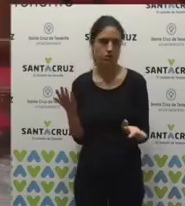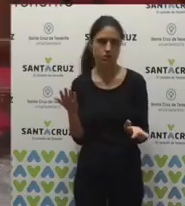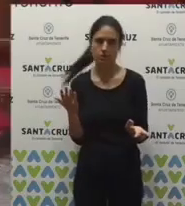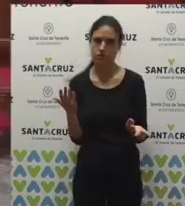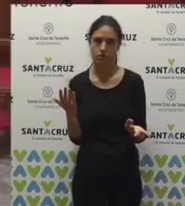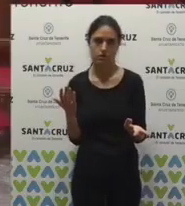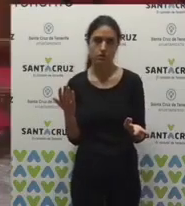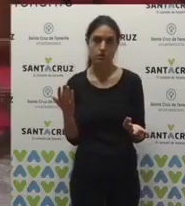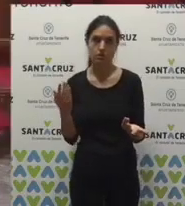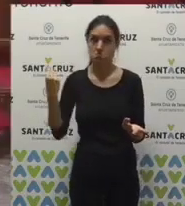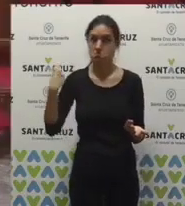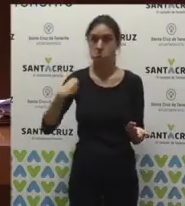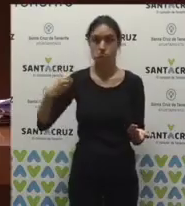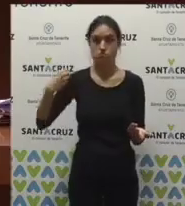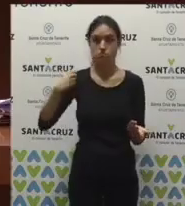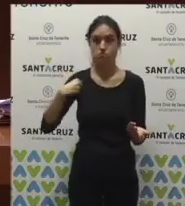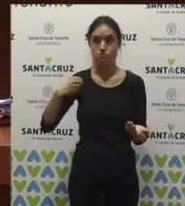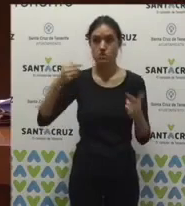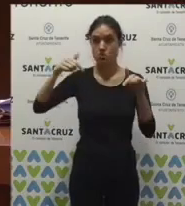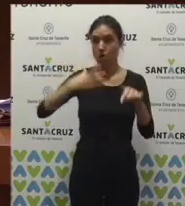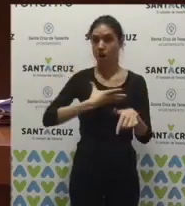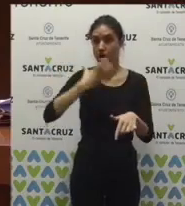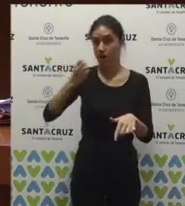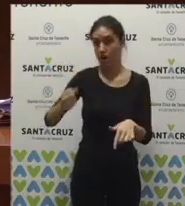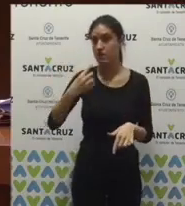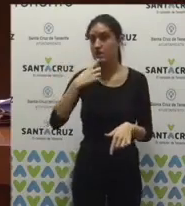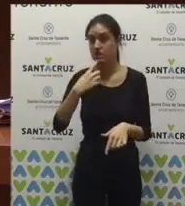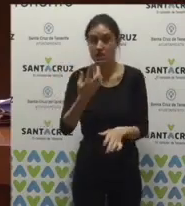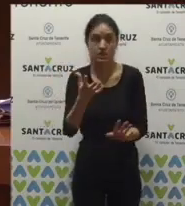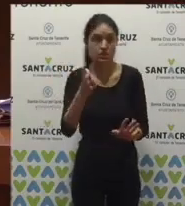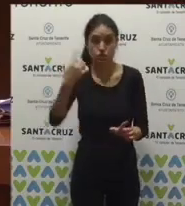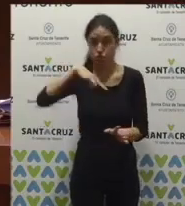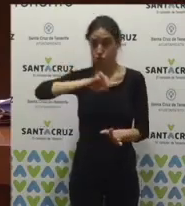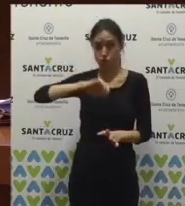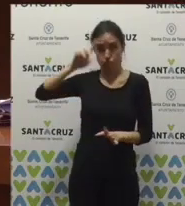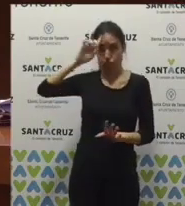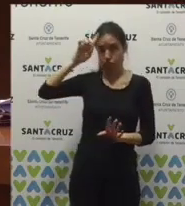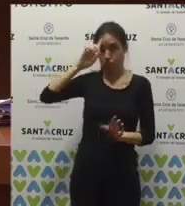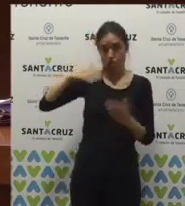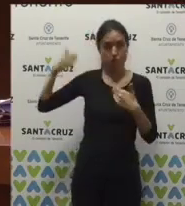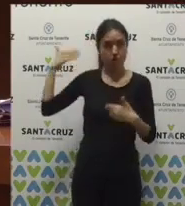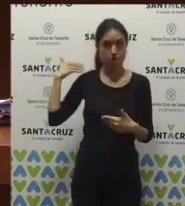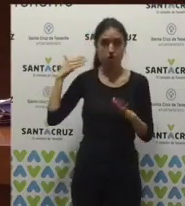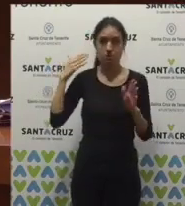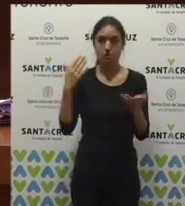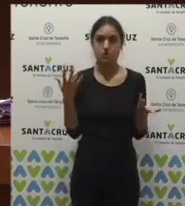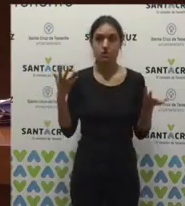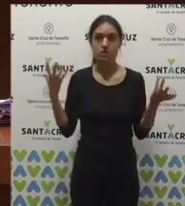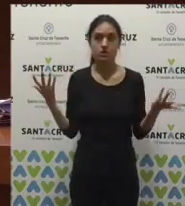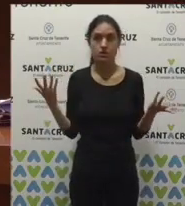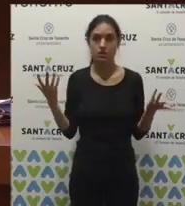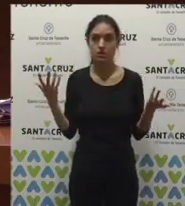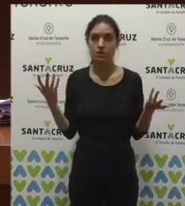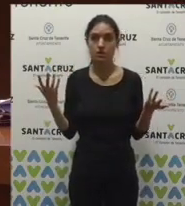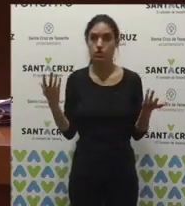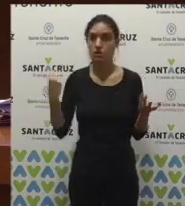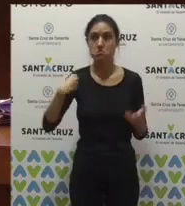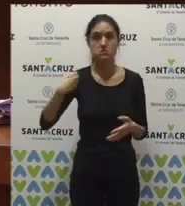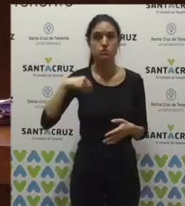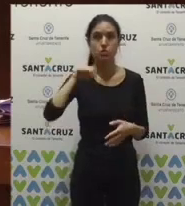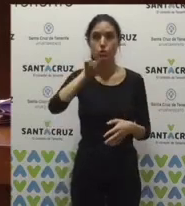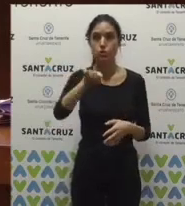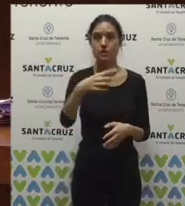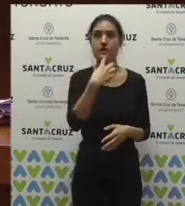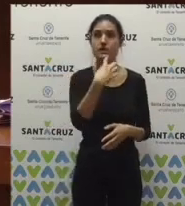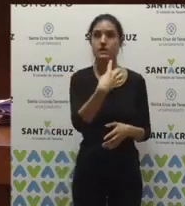encima acaba de traer a colación alcaldesa con lo cual en fin todo lo que le puedo decir es que si el escenario en el que usted dice y